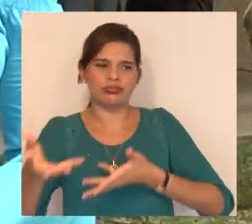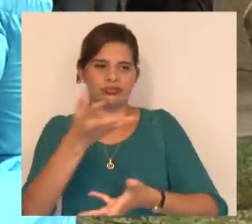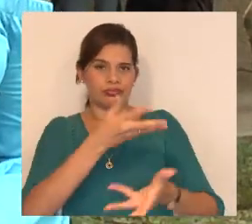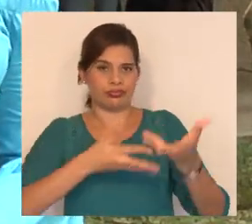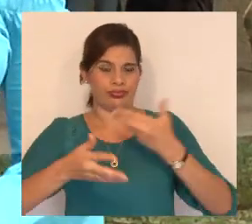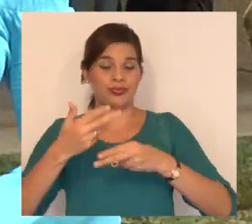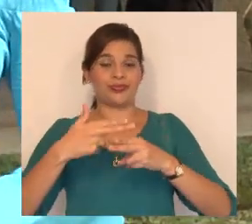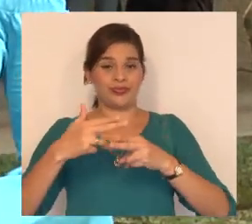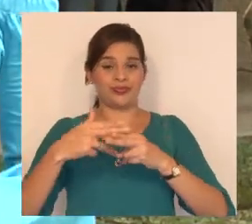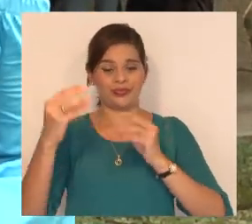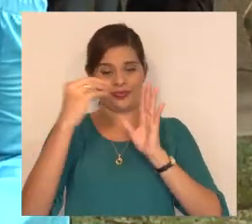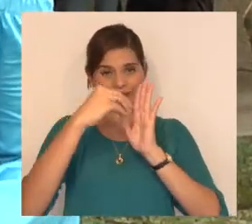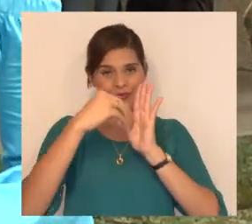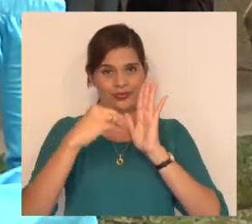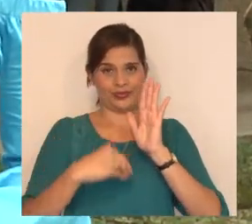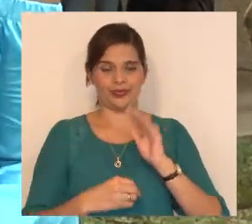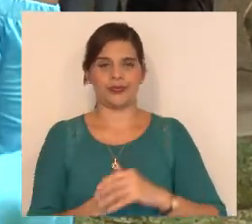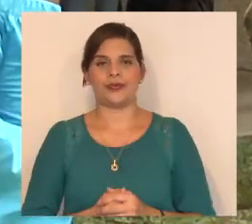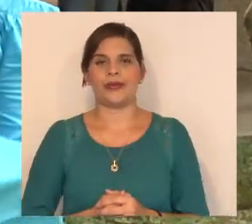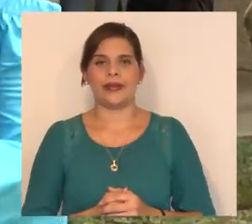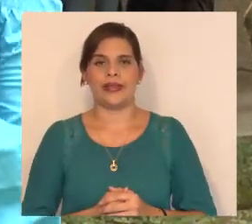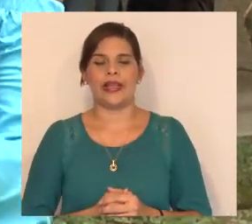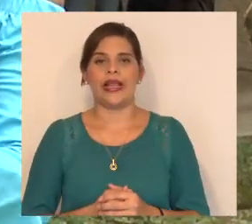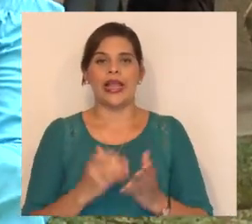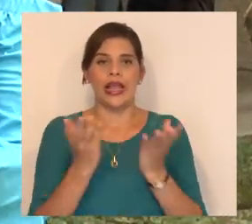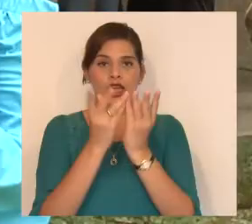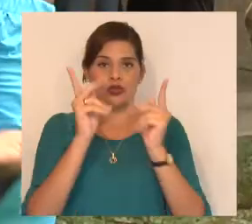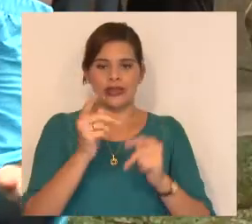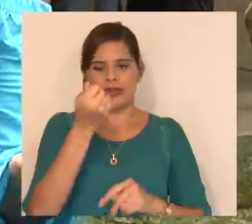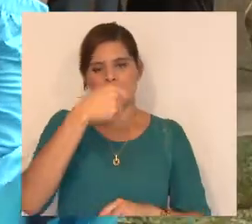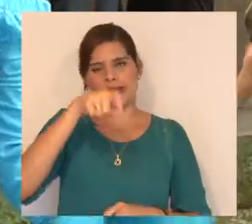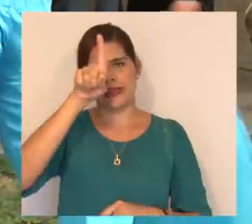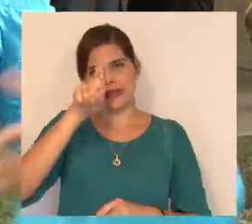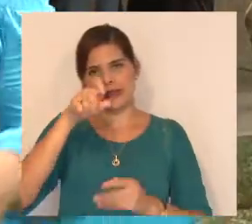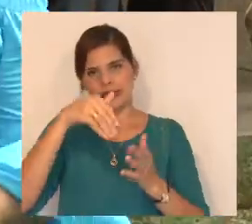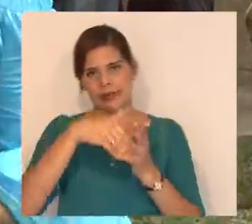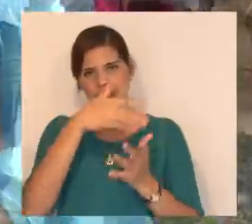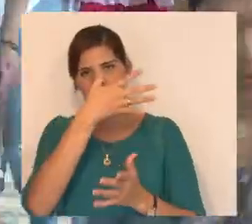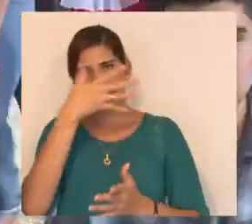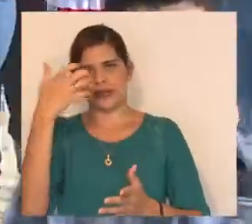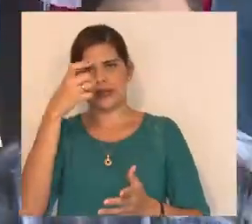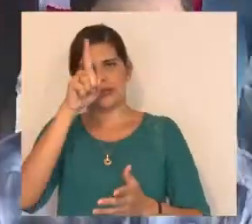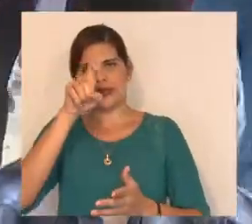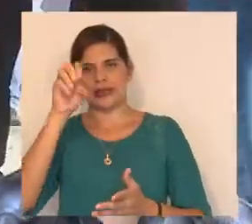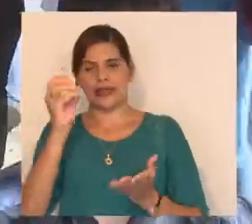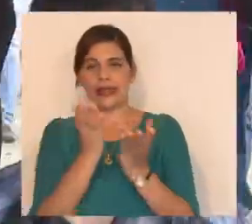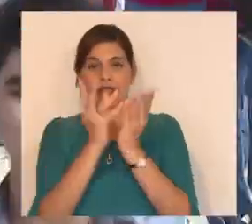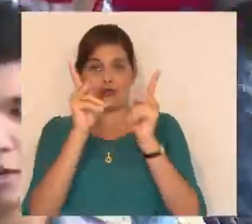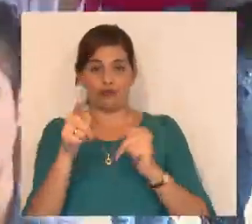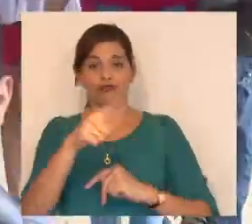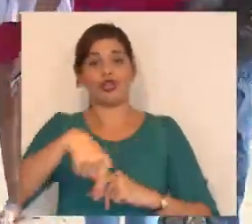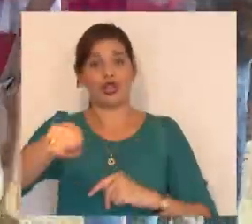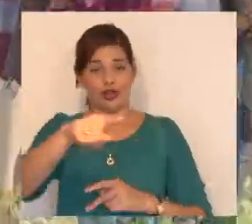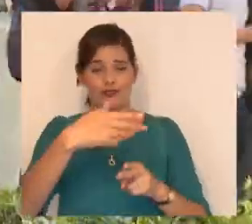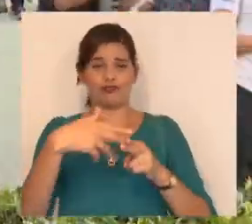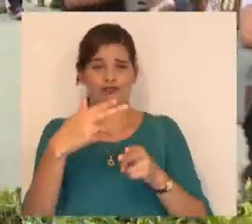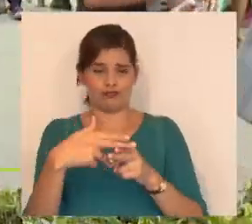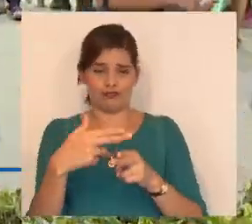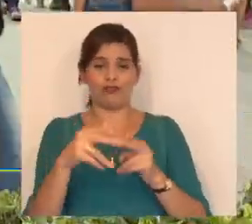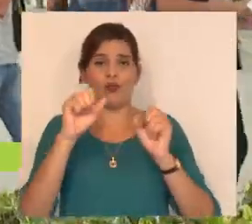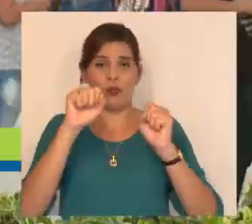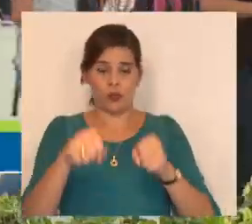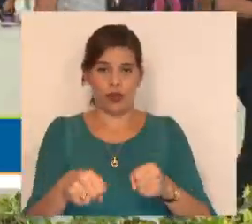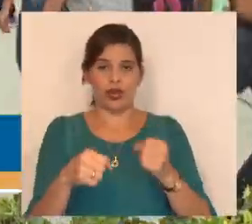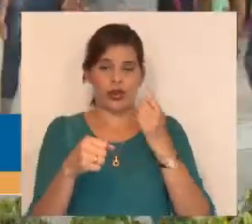de socialización para poner en marcha la denominada construcción colectiva del reglamento estudiantil. Los 16.560 estudiantes de la Universidad